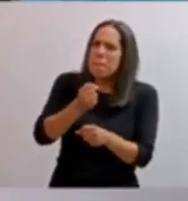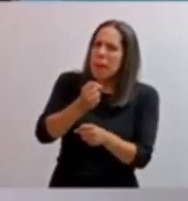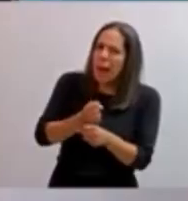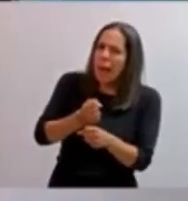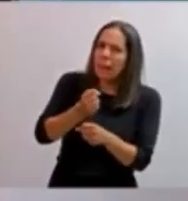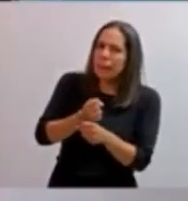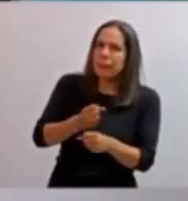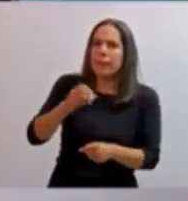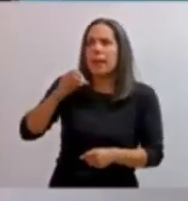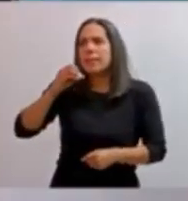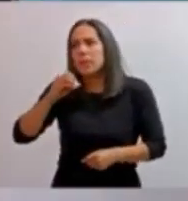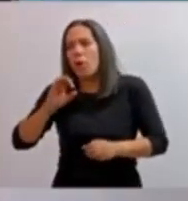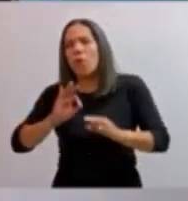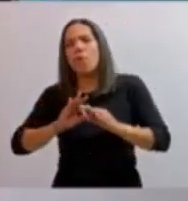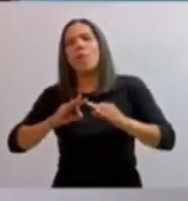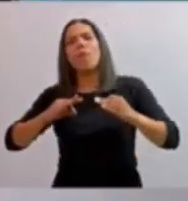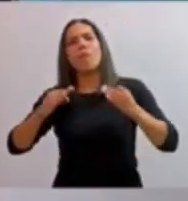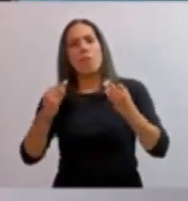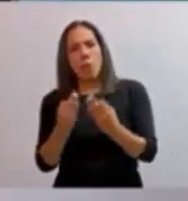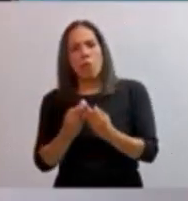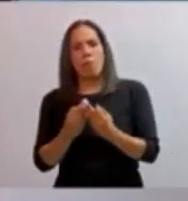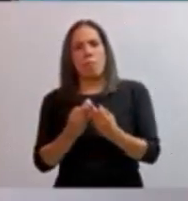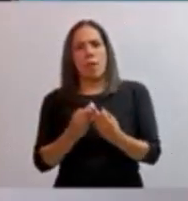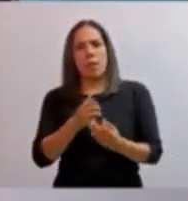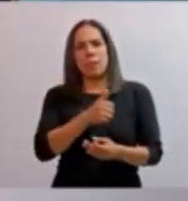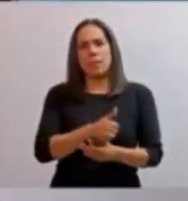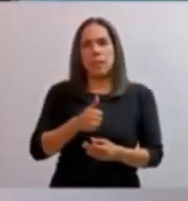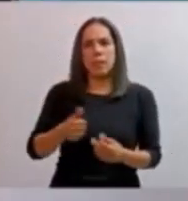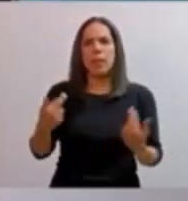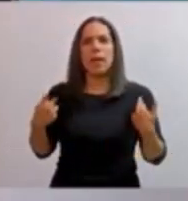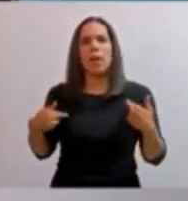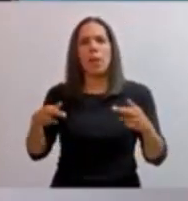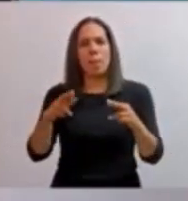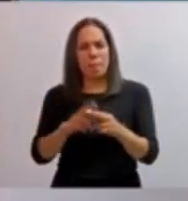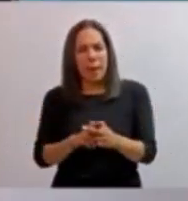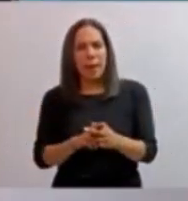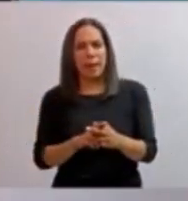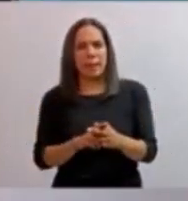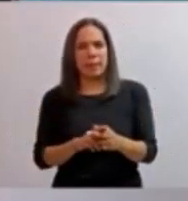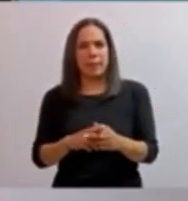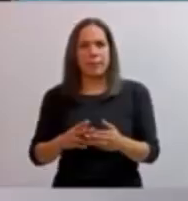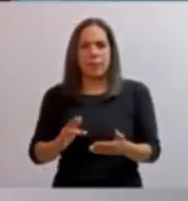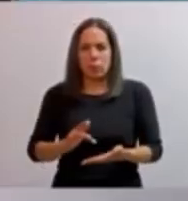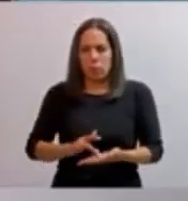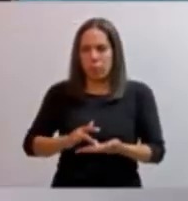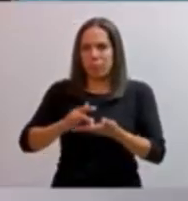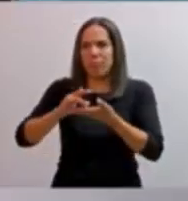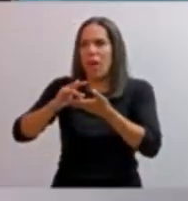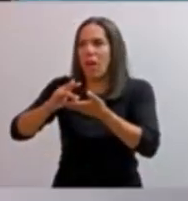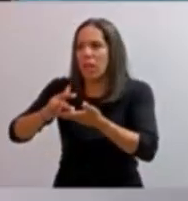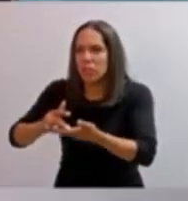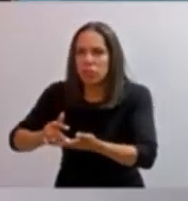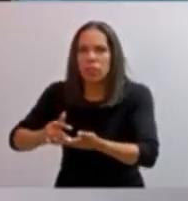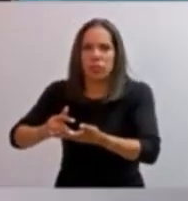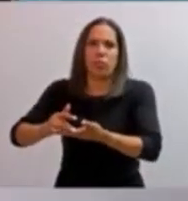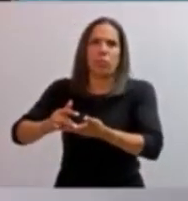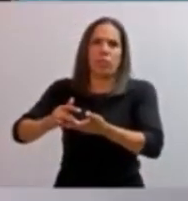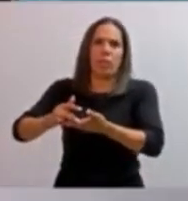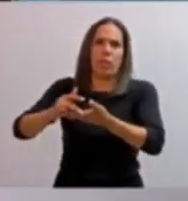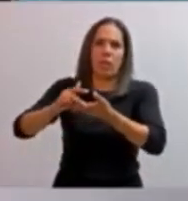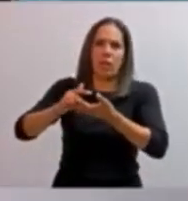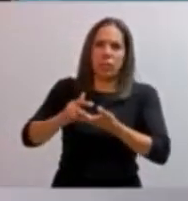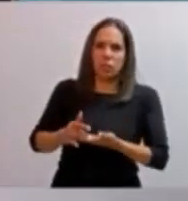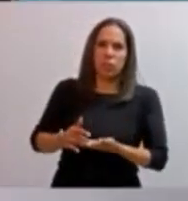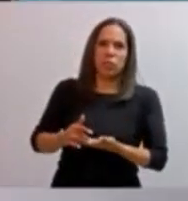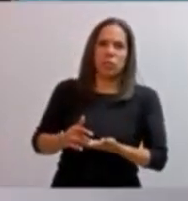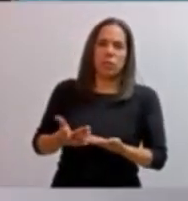colectivos docentes empiezan a modificar o a repensar, a reflexionar sobre su actuar cotidiano. ¿Qué nos dice al